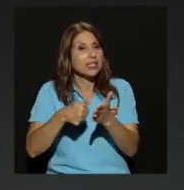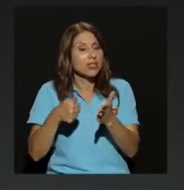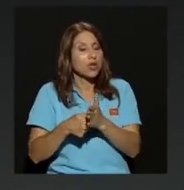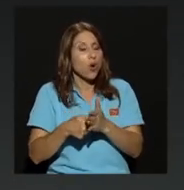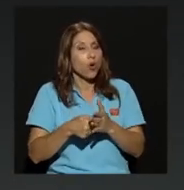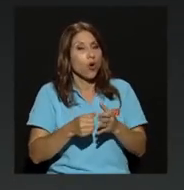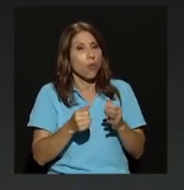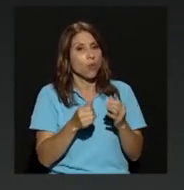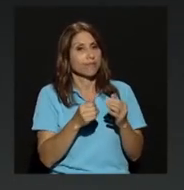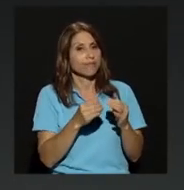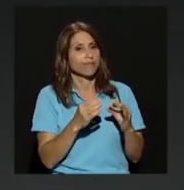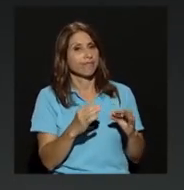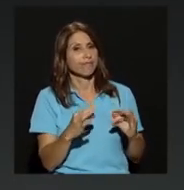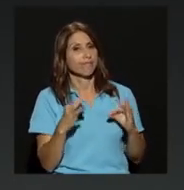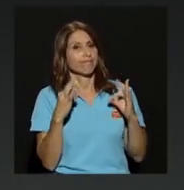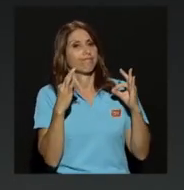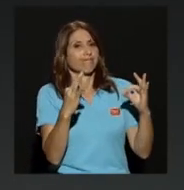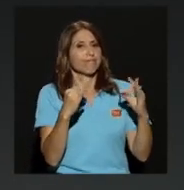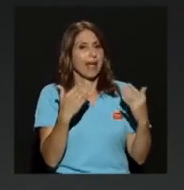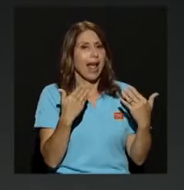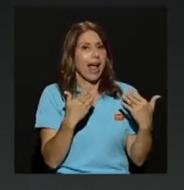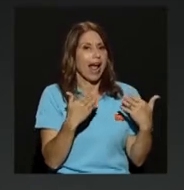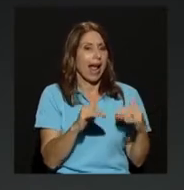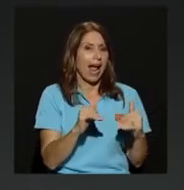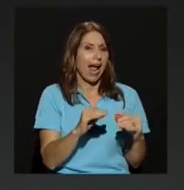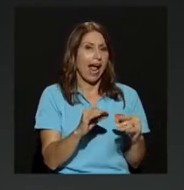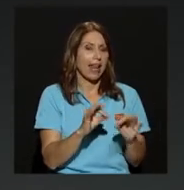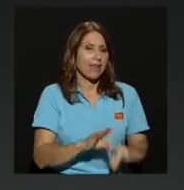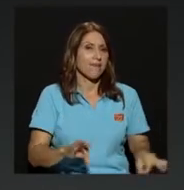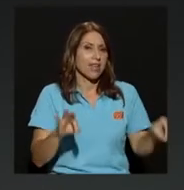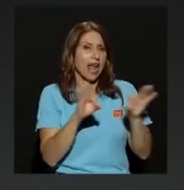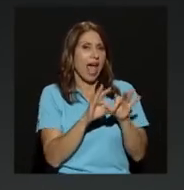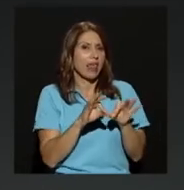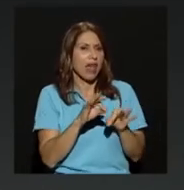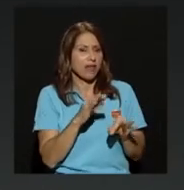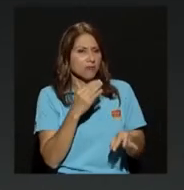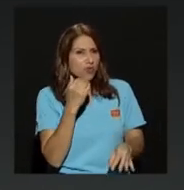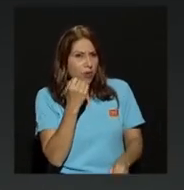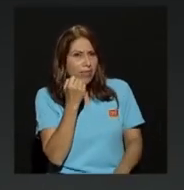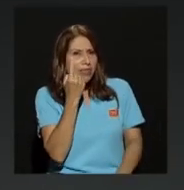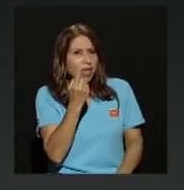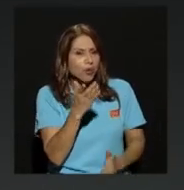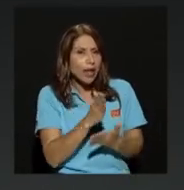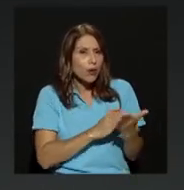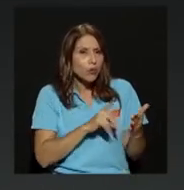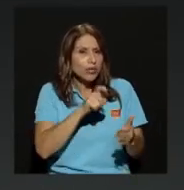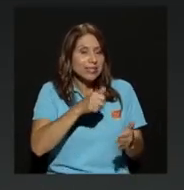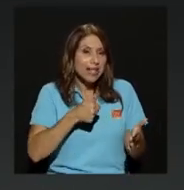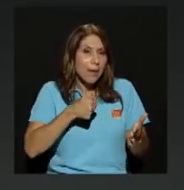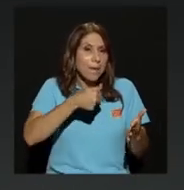calificada, que entiendo que es 2/3 en algún caso, mientras que hay otros que